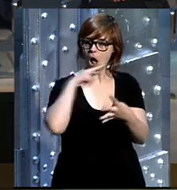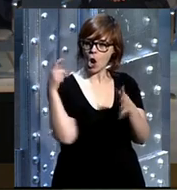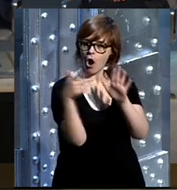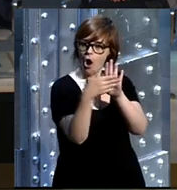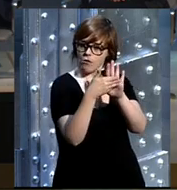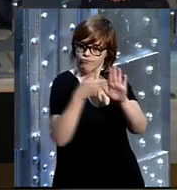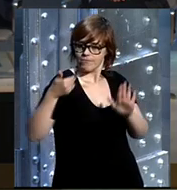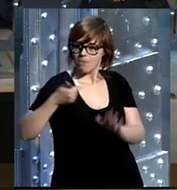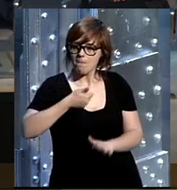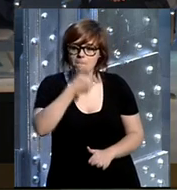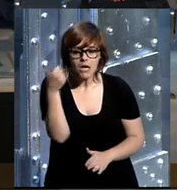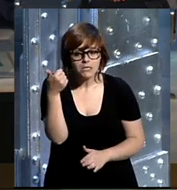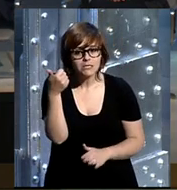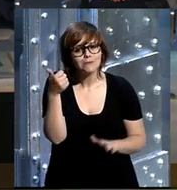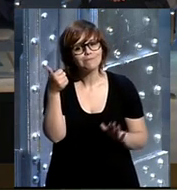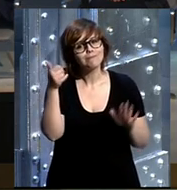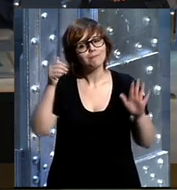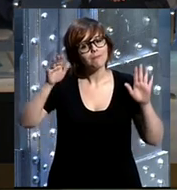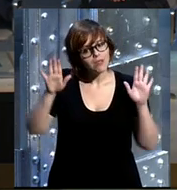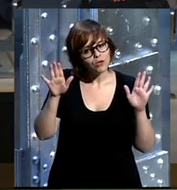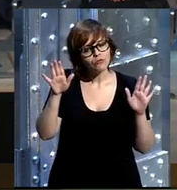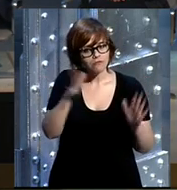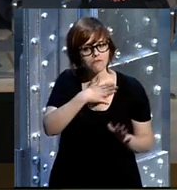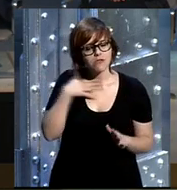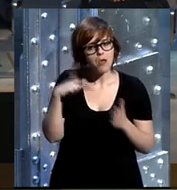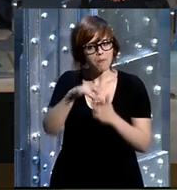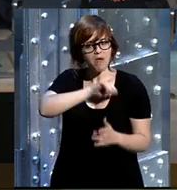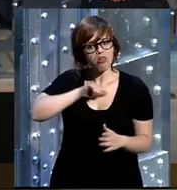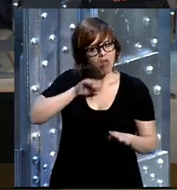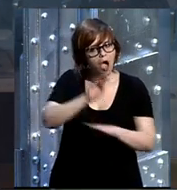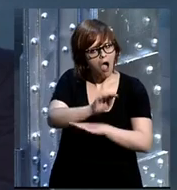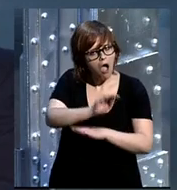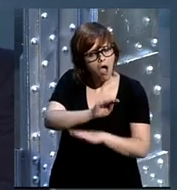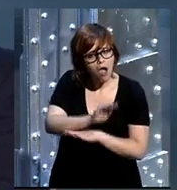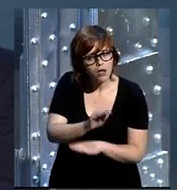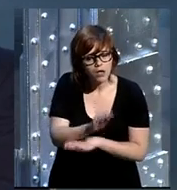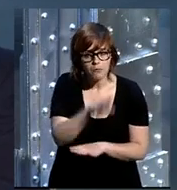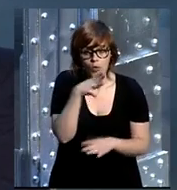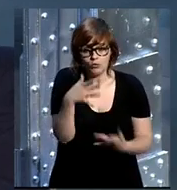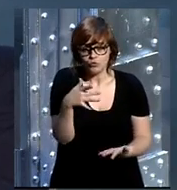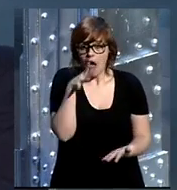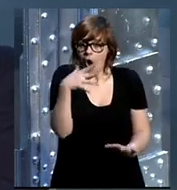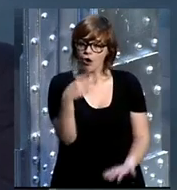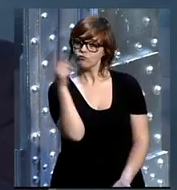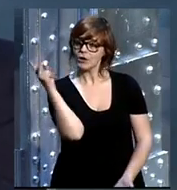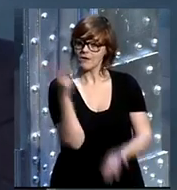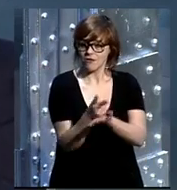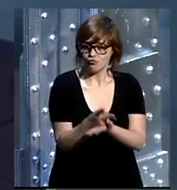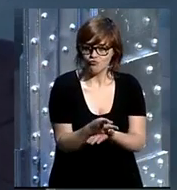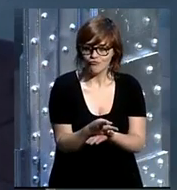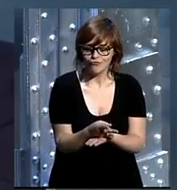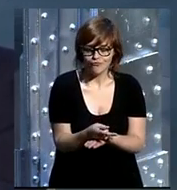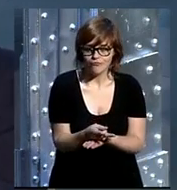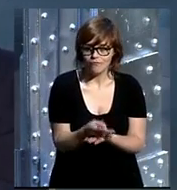seguir preservando su privacidad. Y esa es la dificultad y ese es el reto al que yo creo